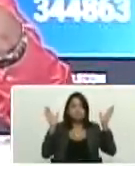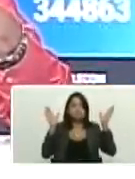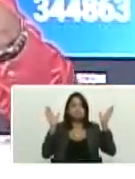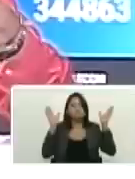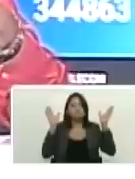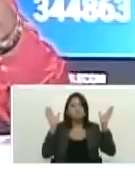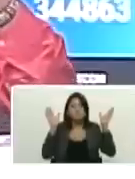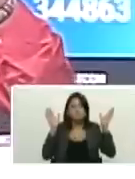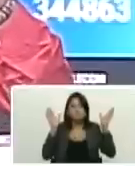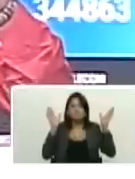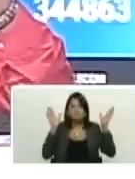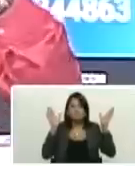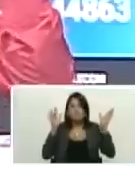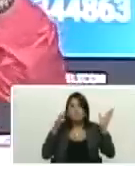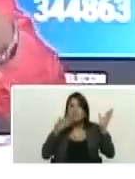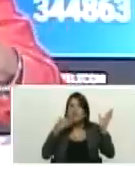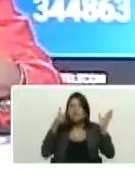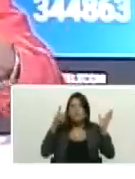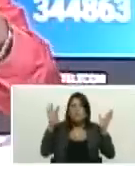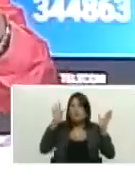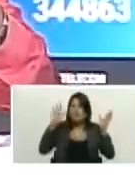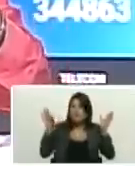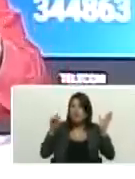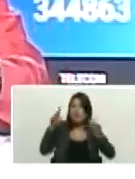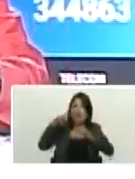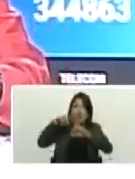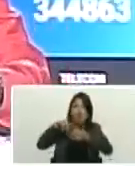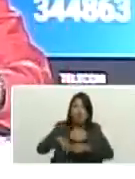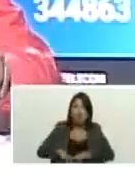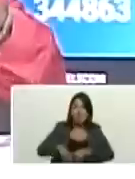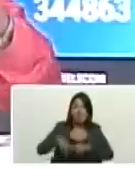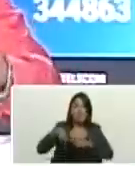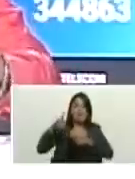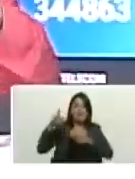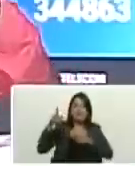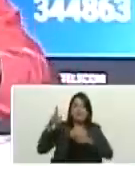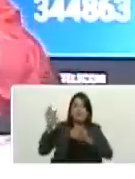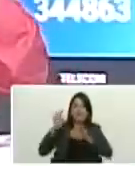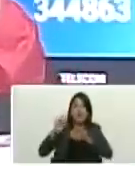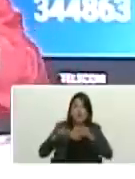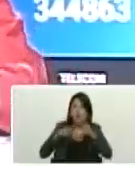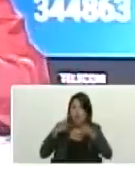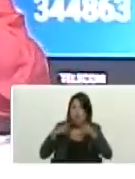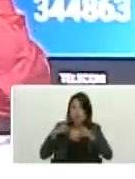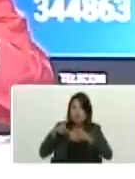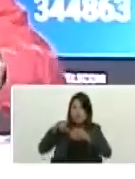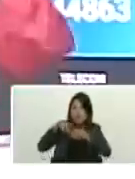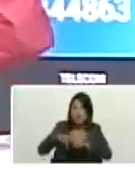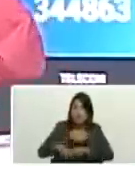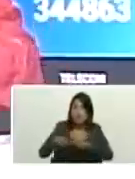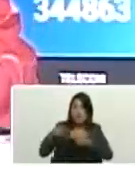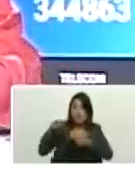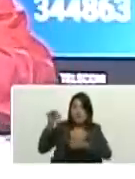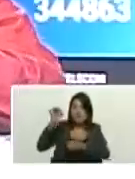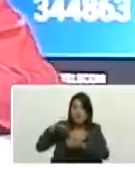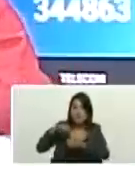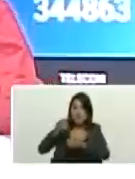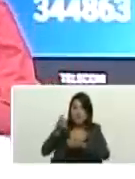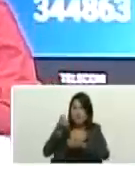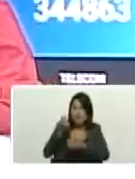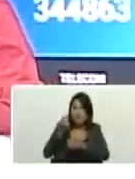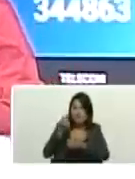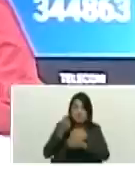contra el modelo opresivo, extremista del neoliberalismo, del Fondo Monetario Internacional, del